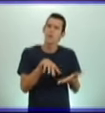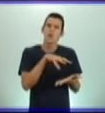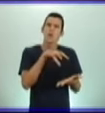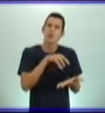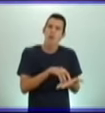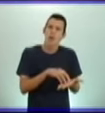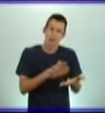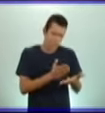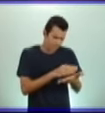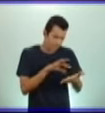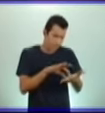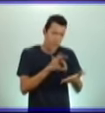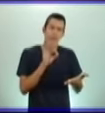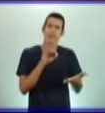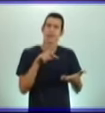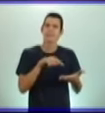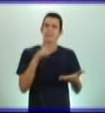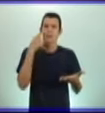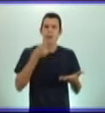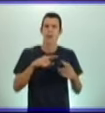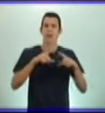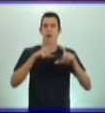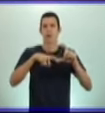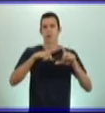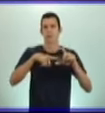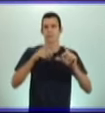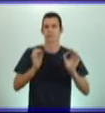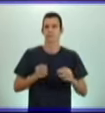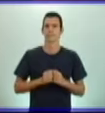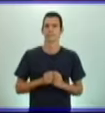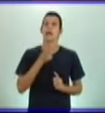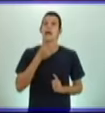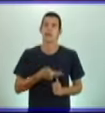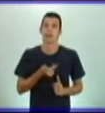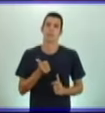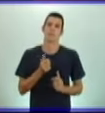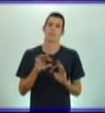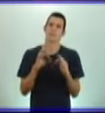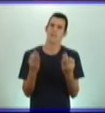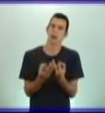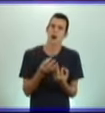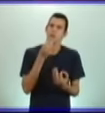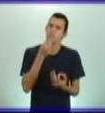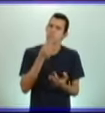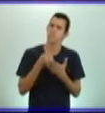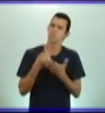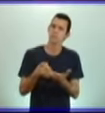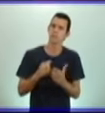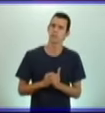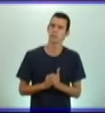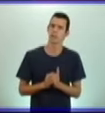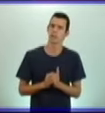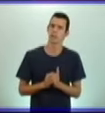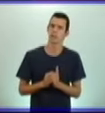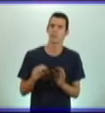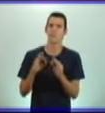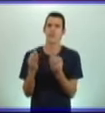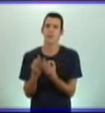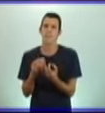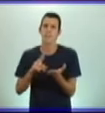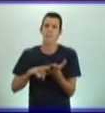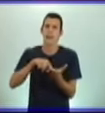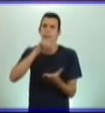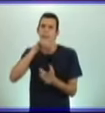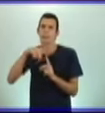en estos casos se distribuyan, ¿verdad? Quizás el estudiante puede copiar la primera parte y el familiar copia la segunda y así